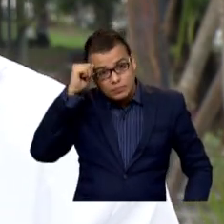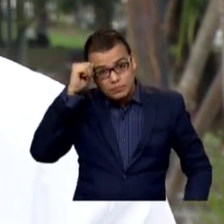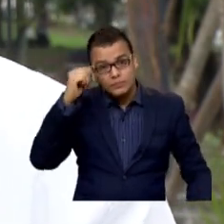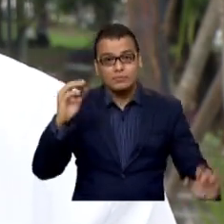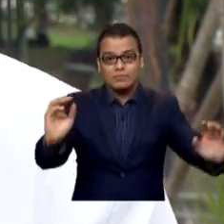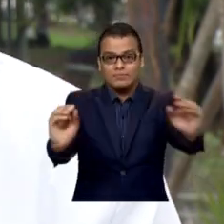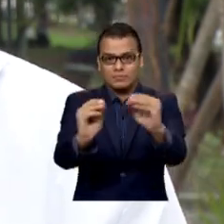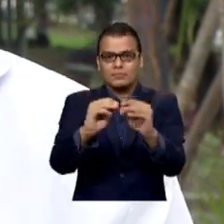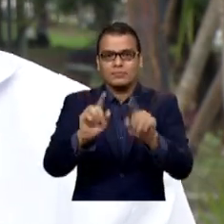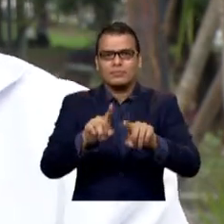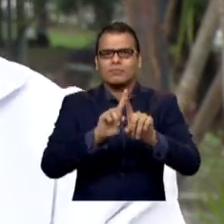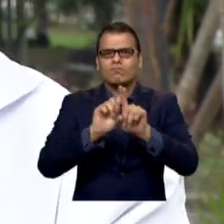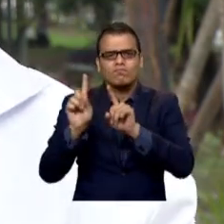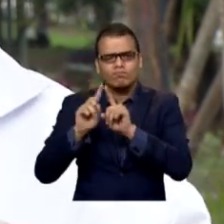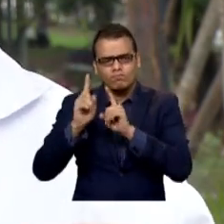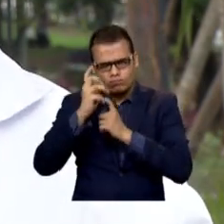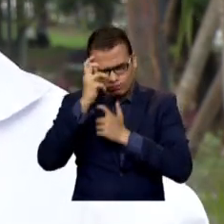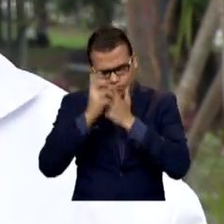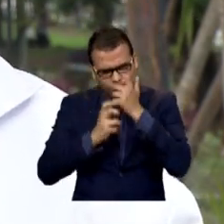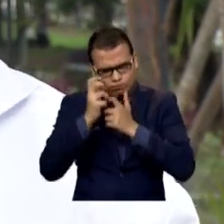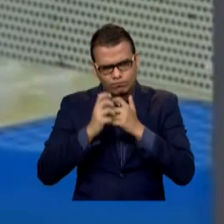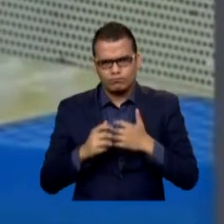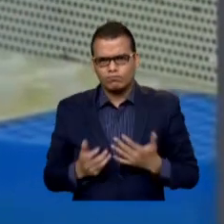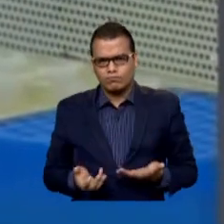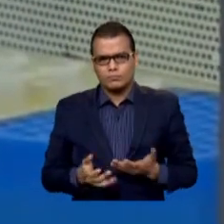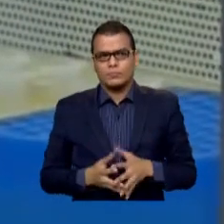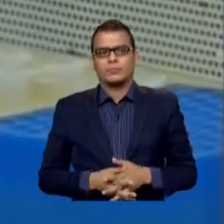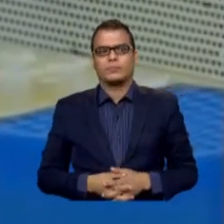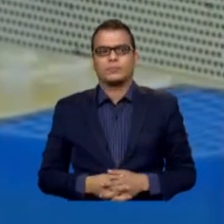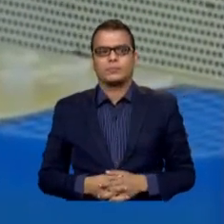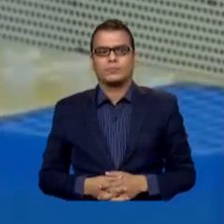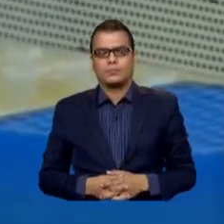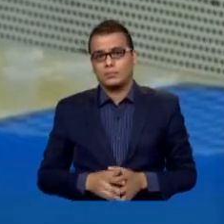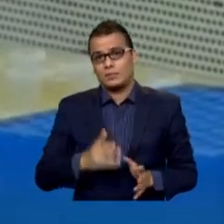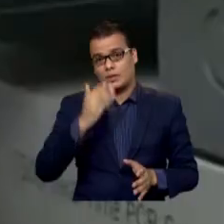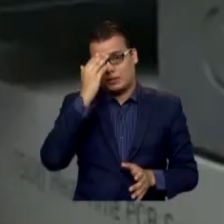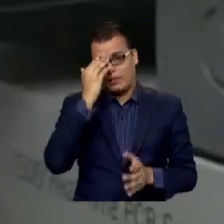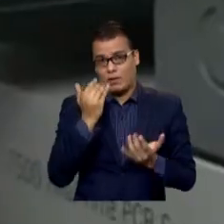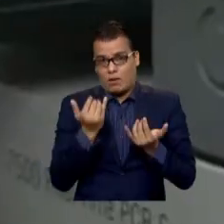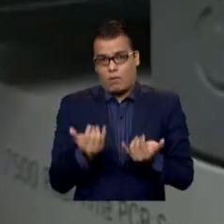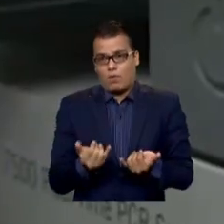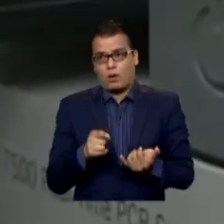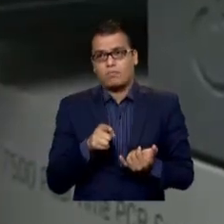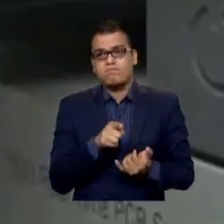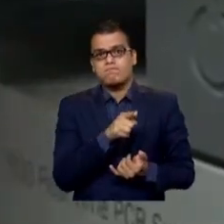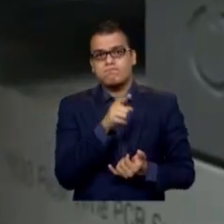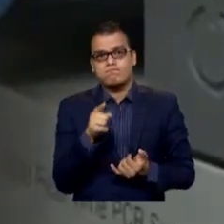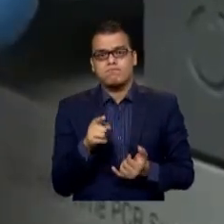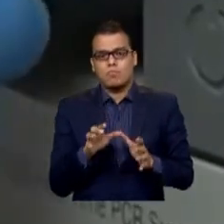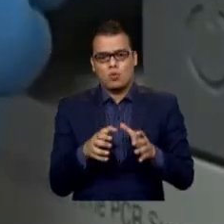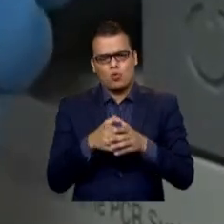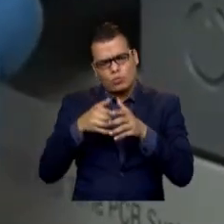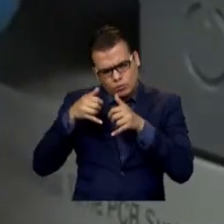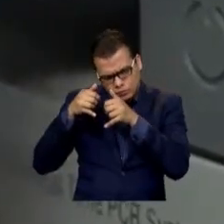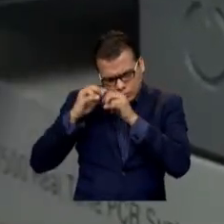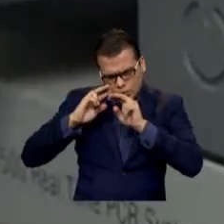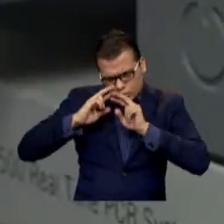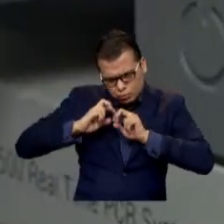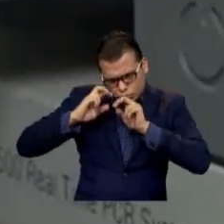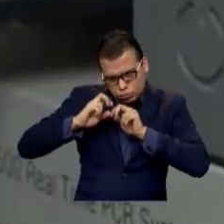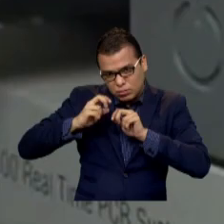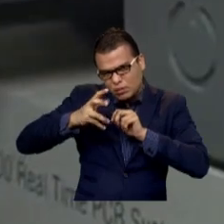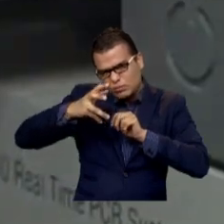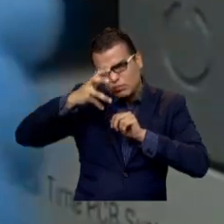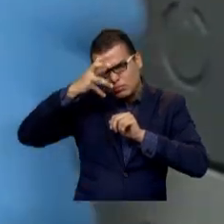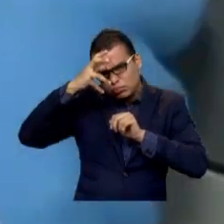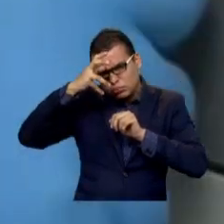se están tomando muestras en los contactos estrechos. Para nadie es un secreto que hoy por hoy esa labor que realizan bacteriólogos, infectólogos y